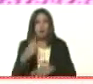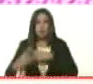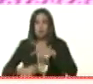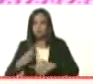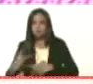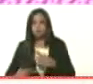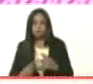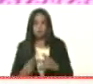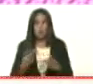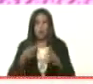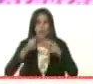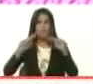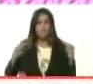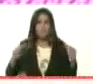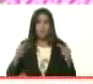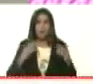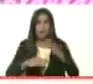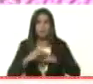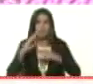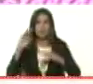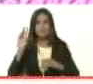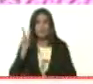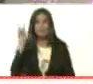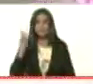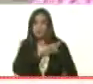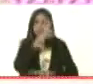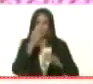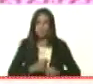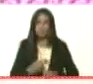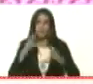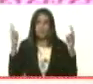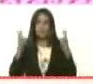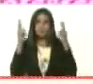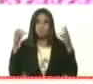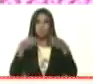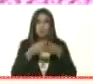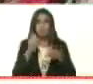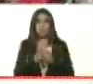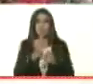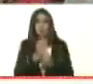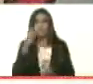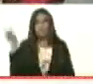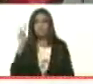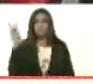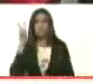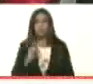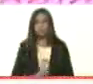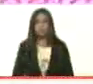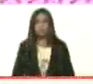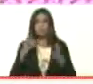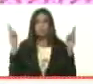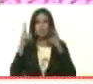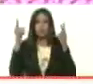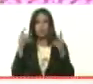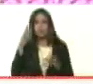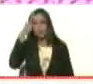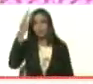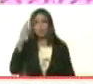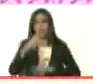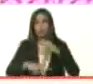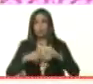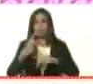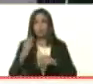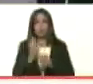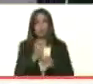producción, en paz hacia la Venezuela potencia. ¡Que viva la clase obrera venezolana! ¡Que viva los consejos productivos